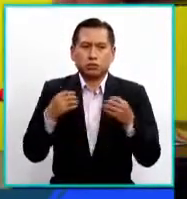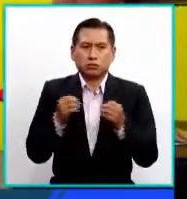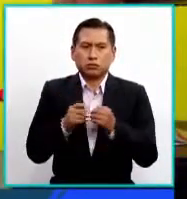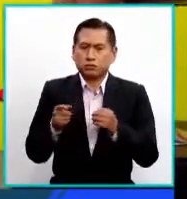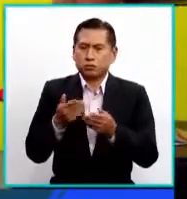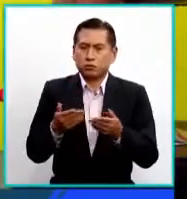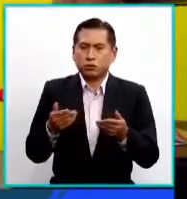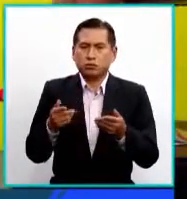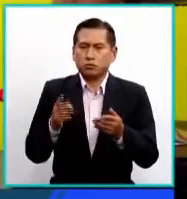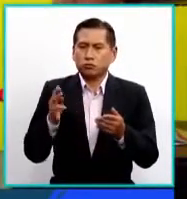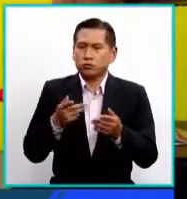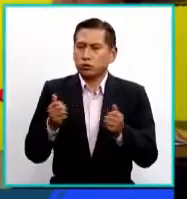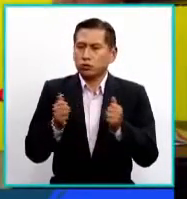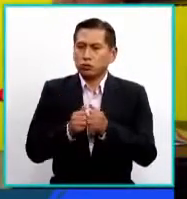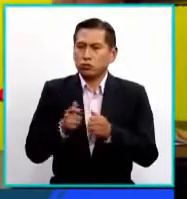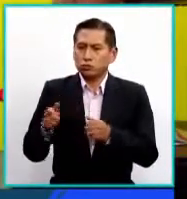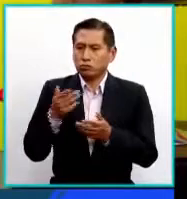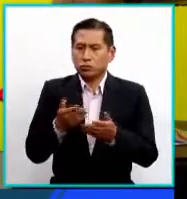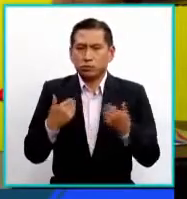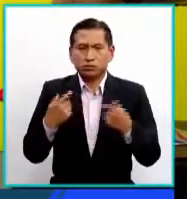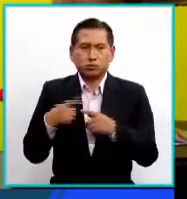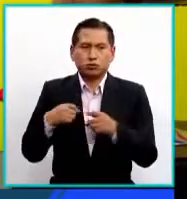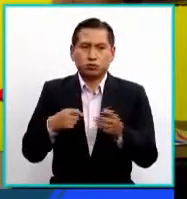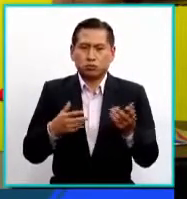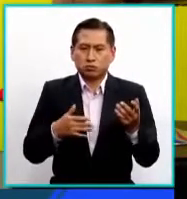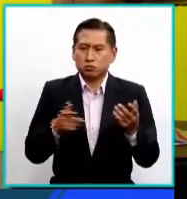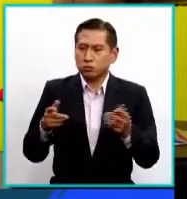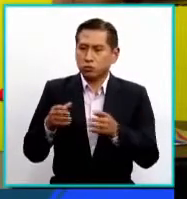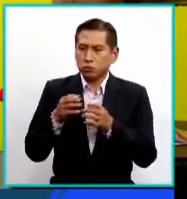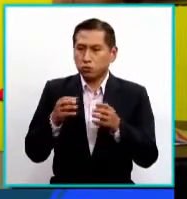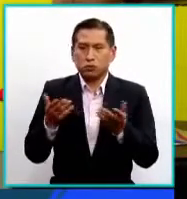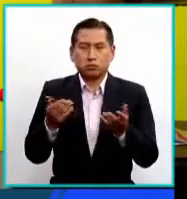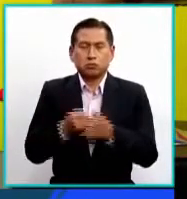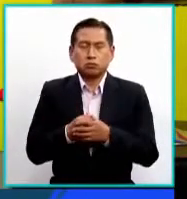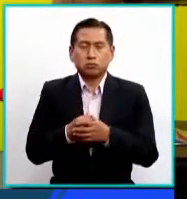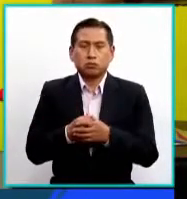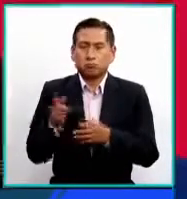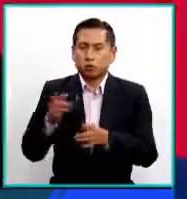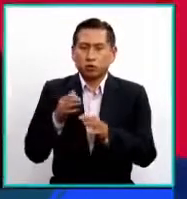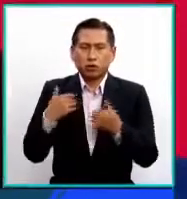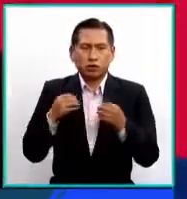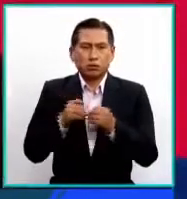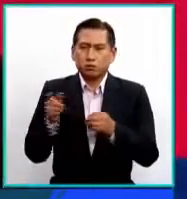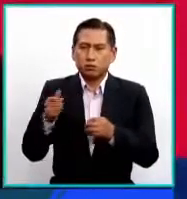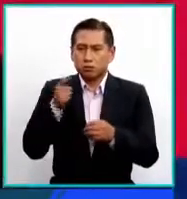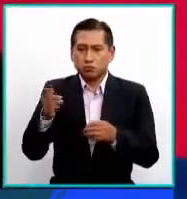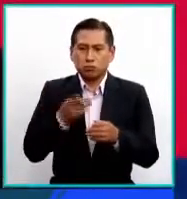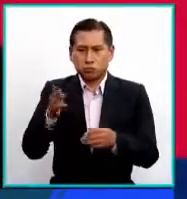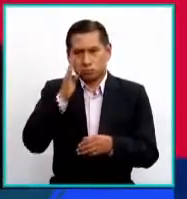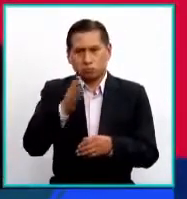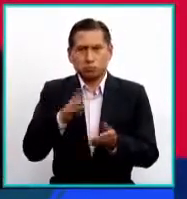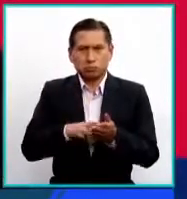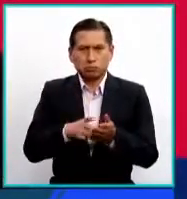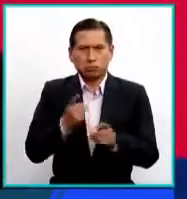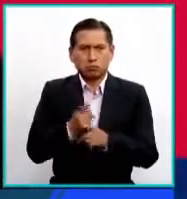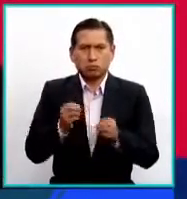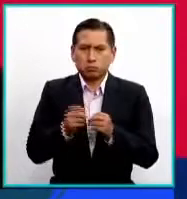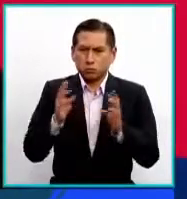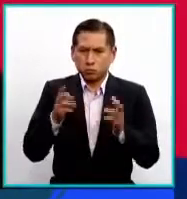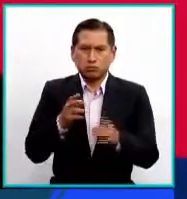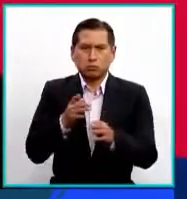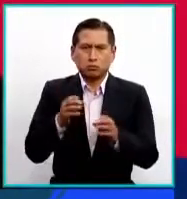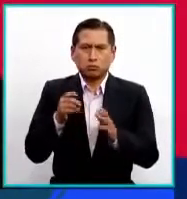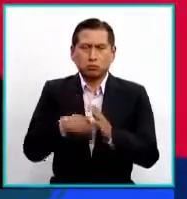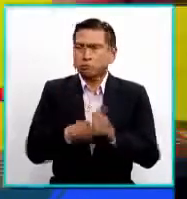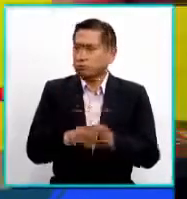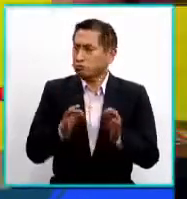trabajando música contemporánea con ese su instrumento, yo también tocando vientos. Entonces, Carla, pues, es una música muy seria y que lleva a la quena a un nivel bastante